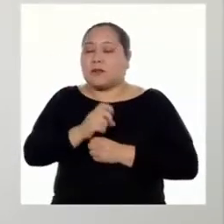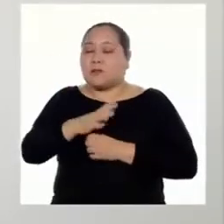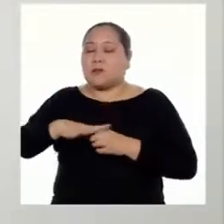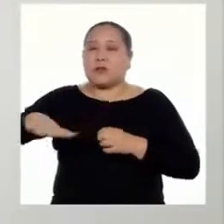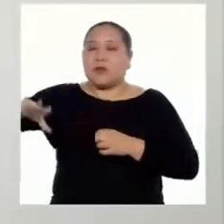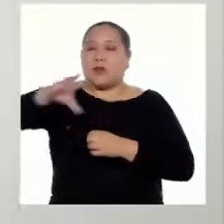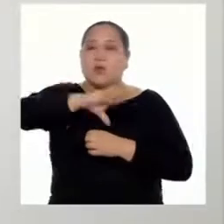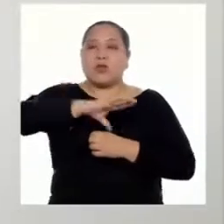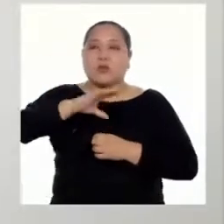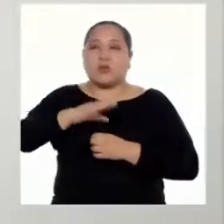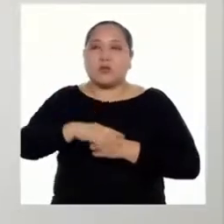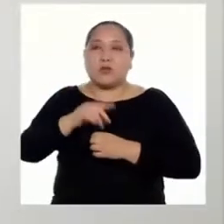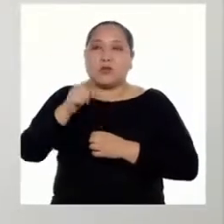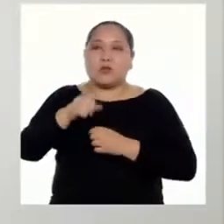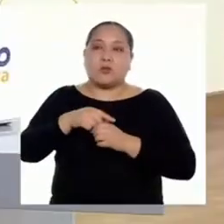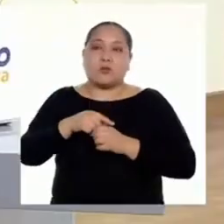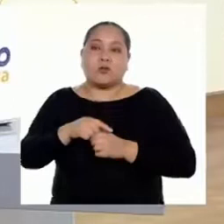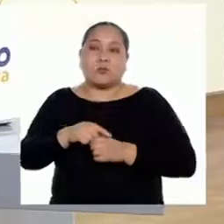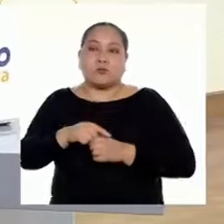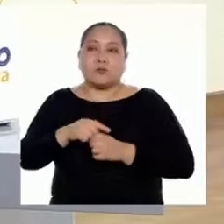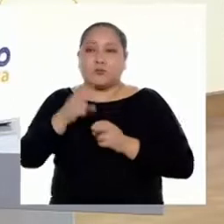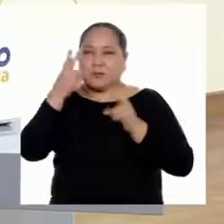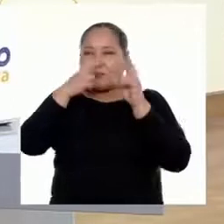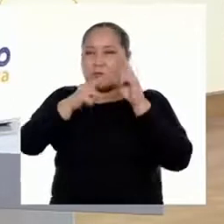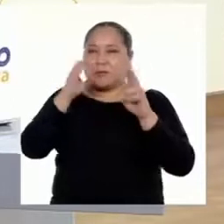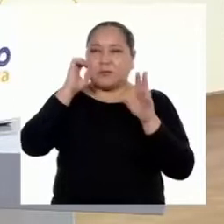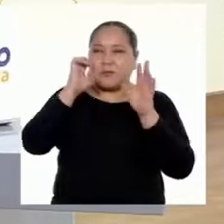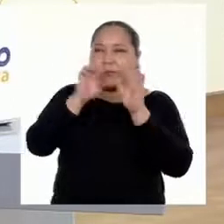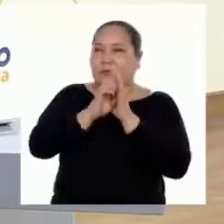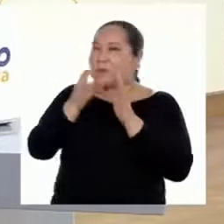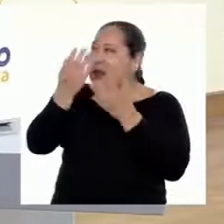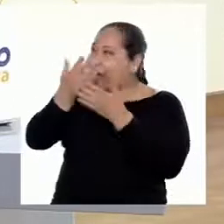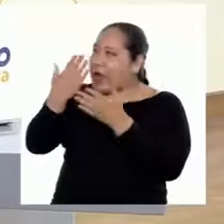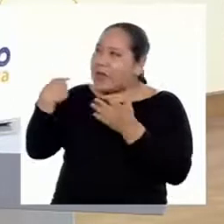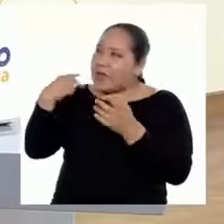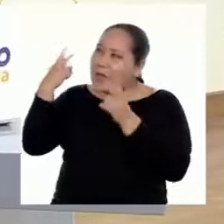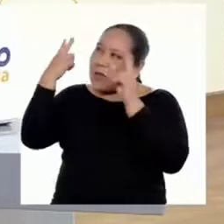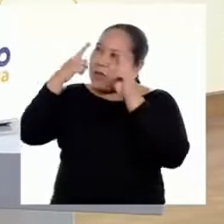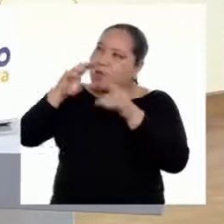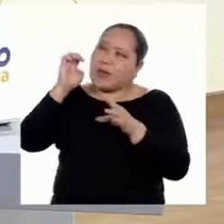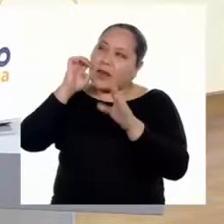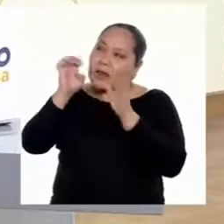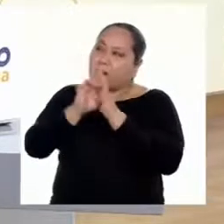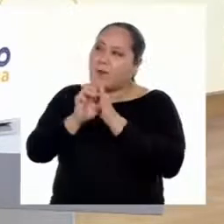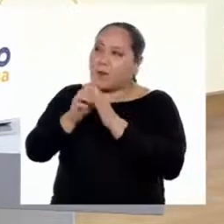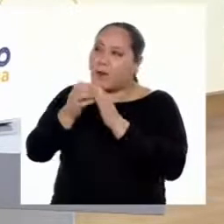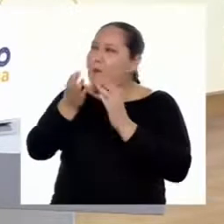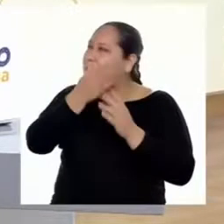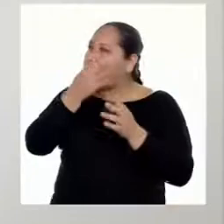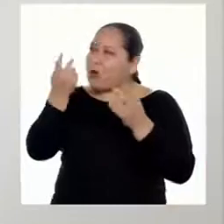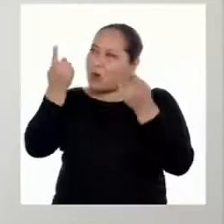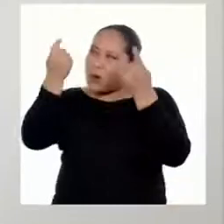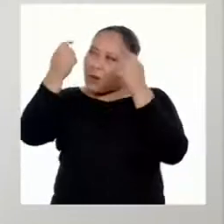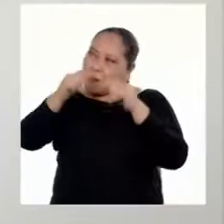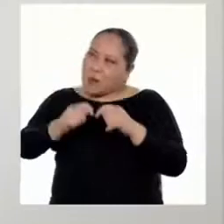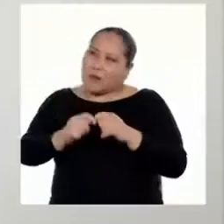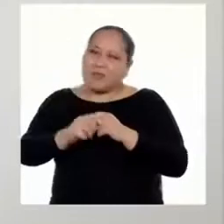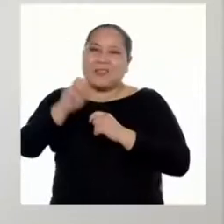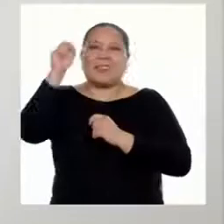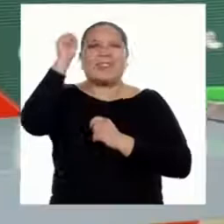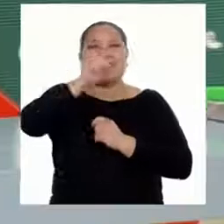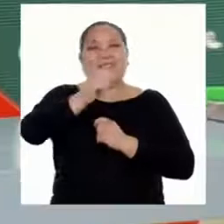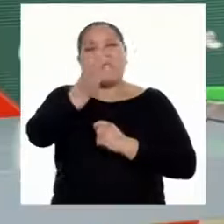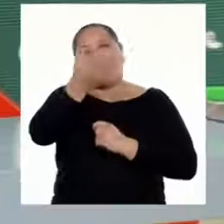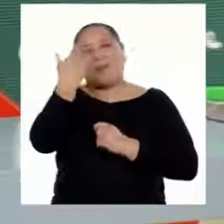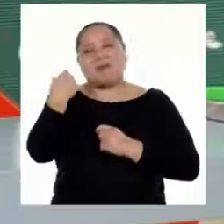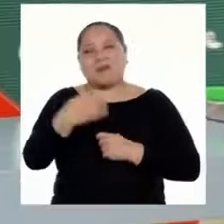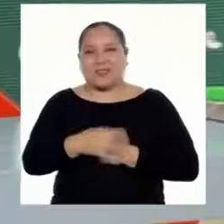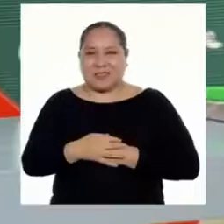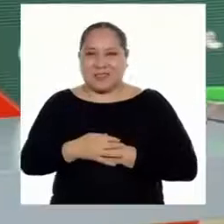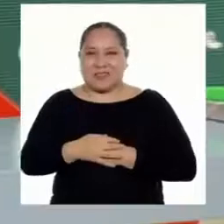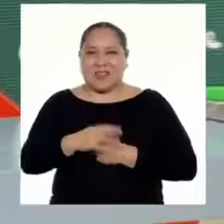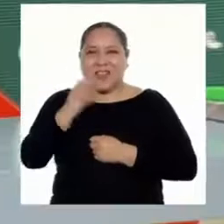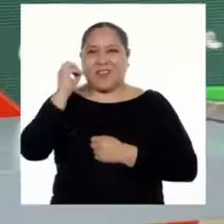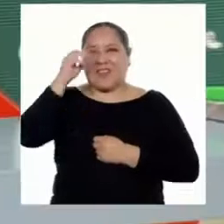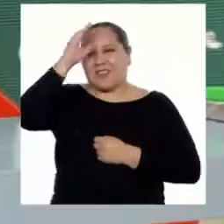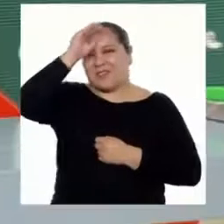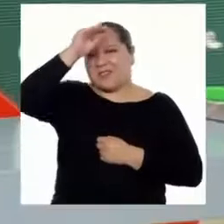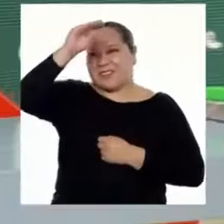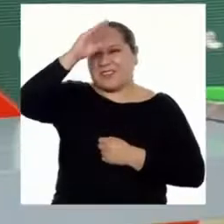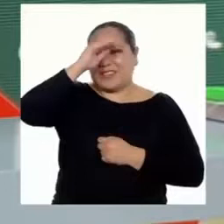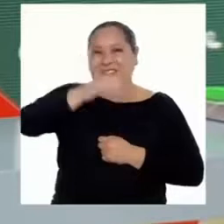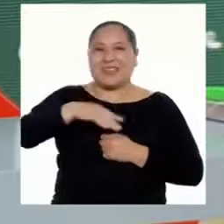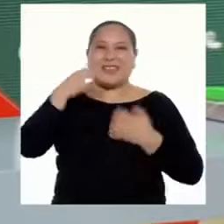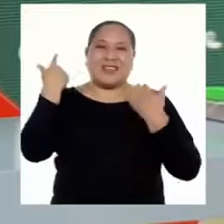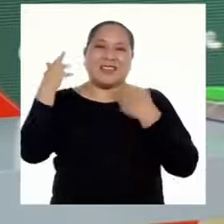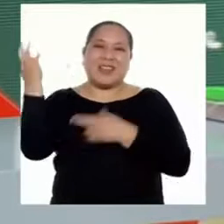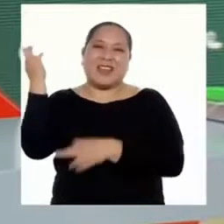te parece si vemos un ejemplo sencillo? Profesor, antes de eso, ¿le parece si vamos a una pausa? Claro, vamos. Bien, chicas y